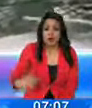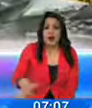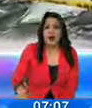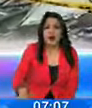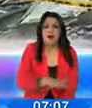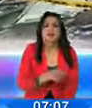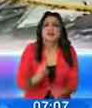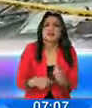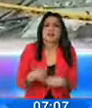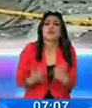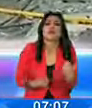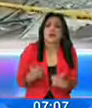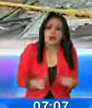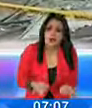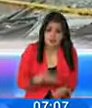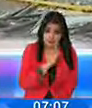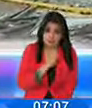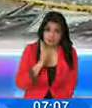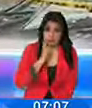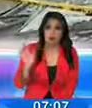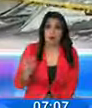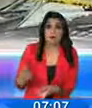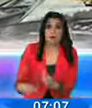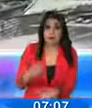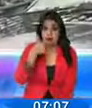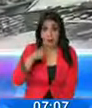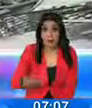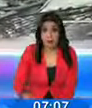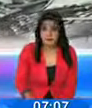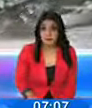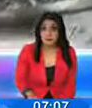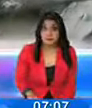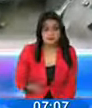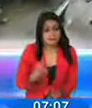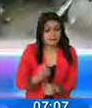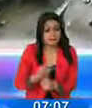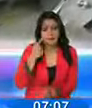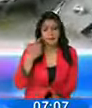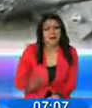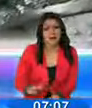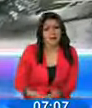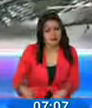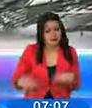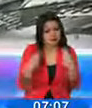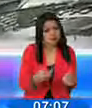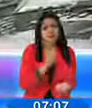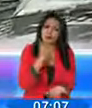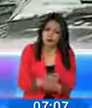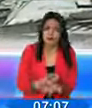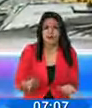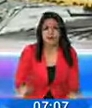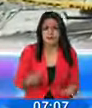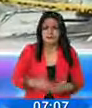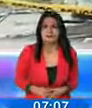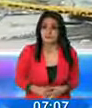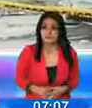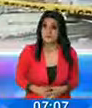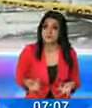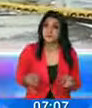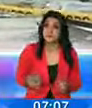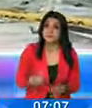de cilindros de gas? Entonces, creo que tenemos que partir de evidencias concretas que se diga la verdad de las cosas. Sobre todo tomando en